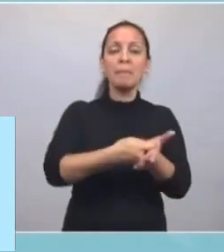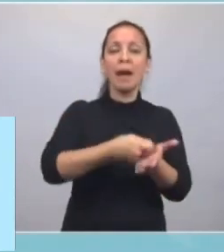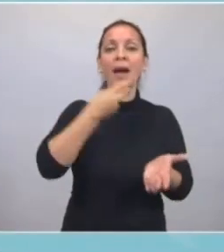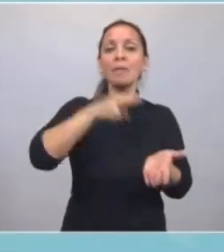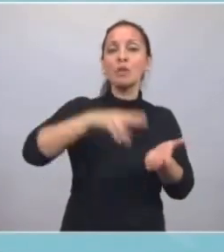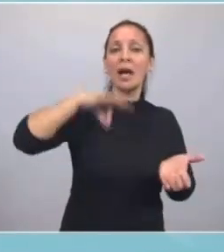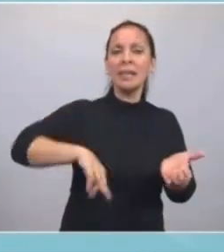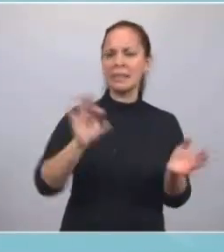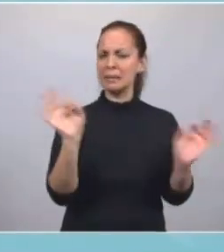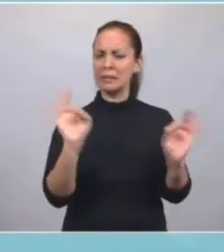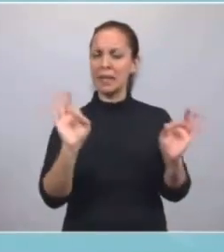ganancias